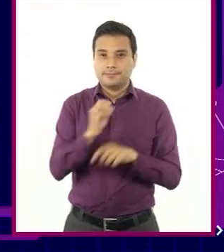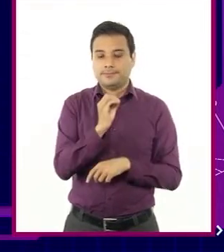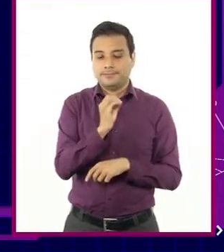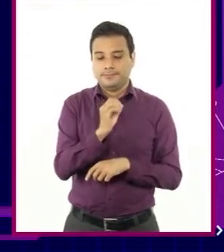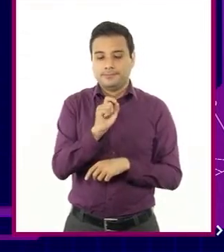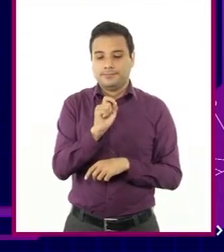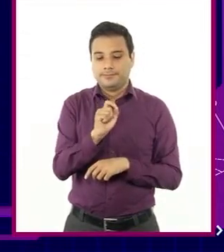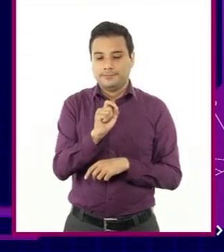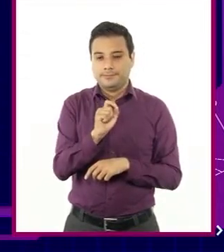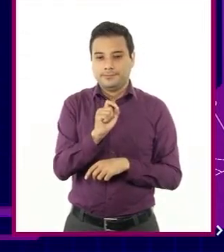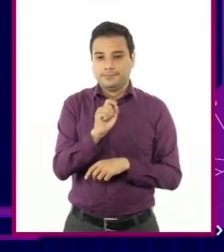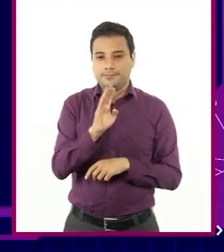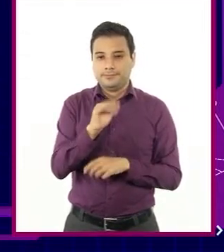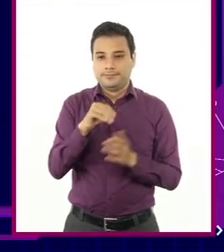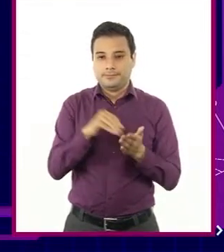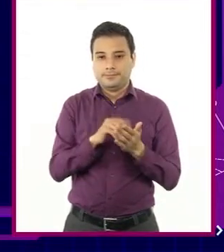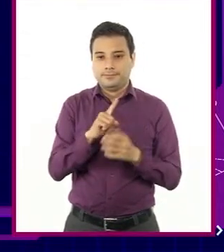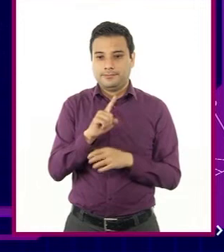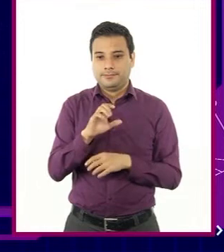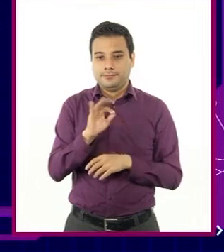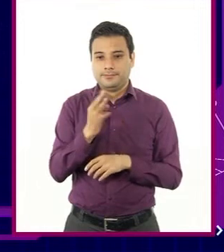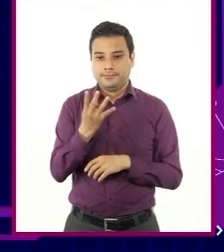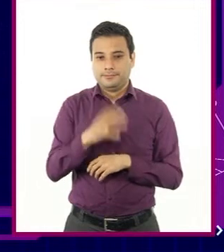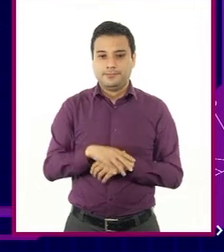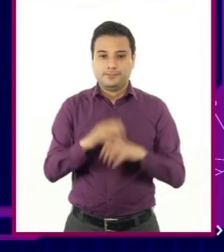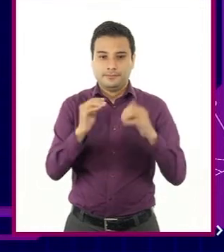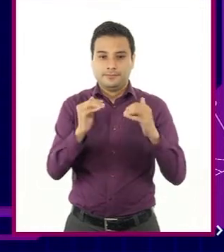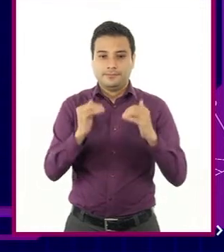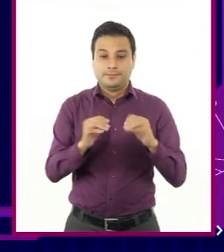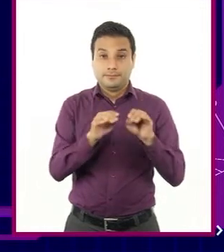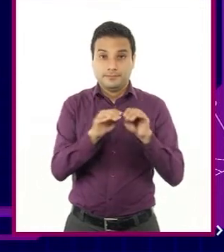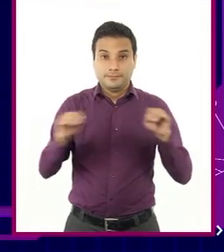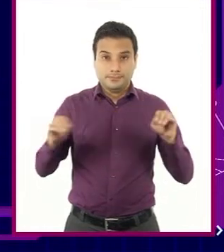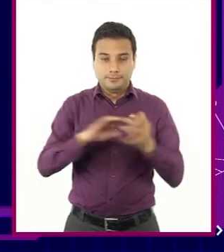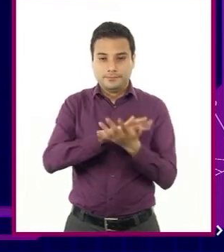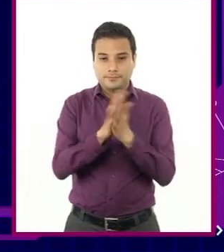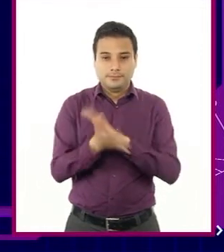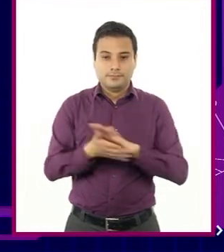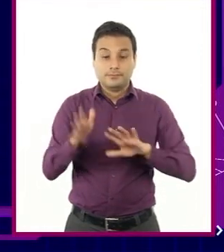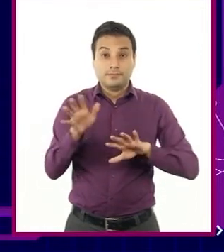0.9144. Para pasar de metros a pies, se divide entre